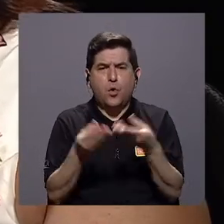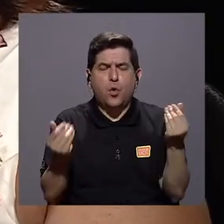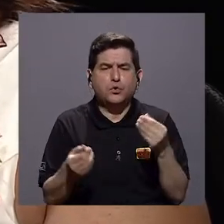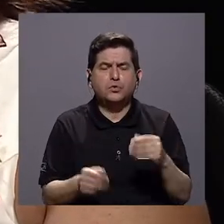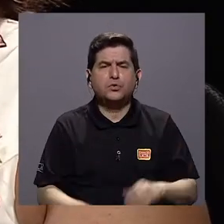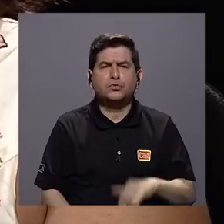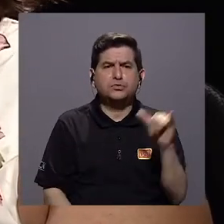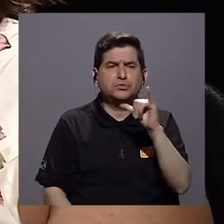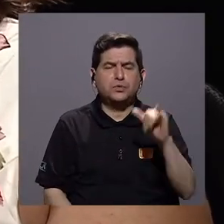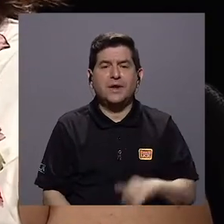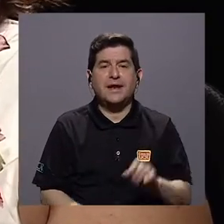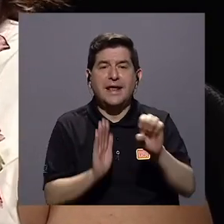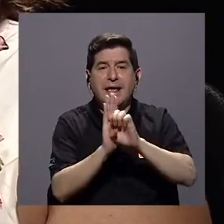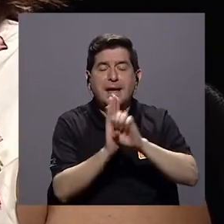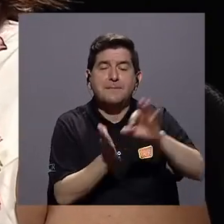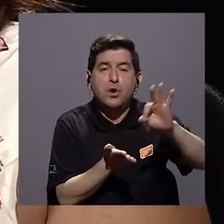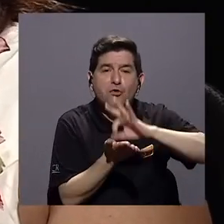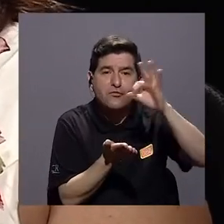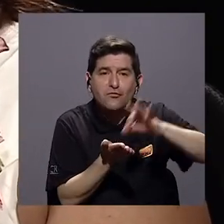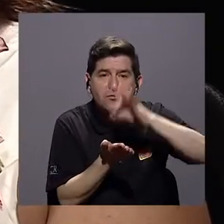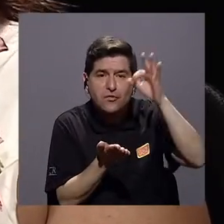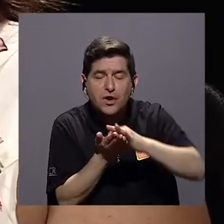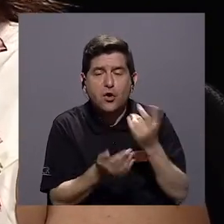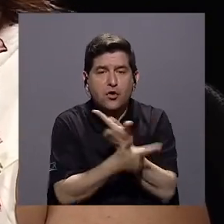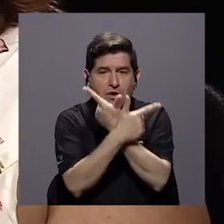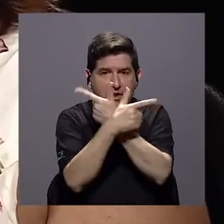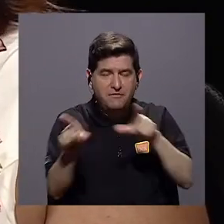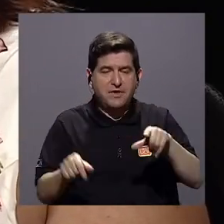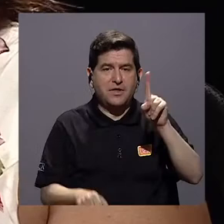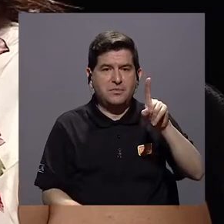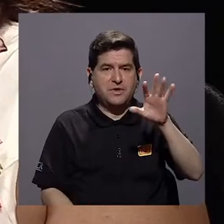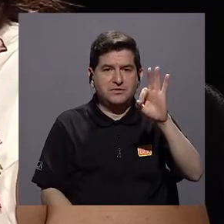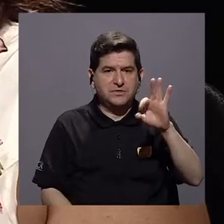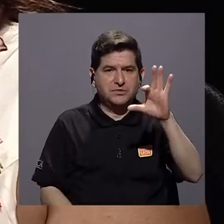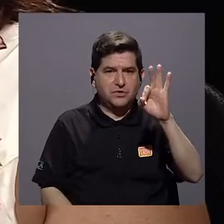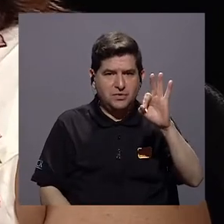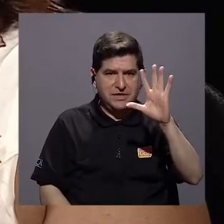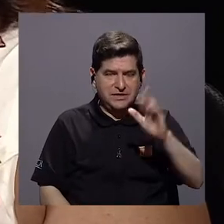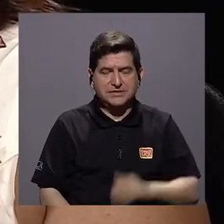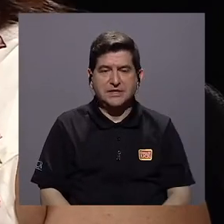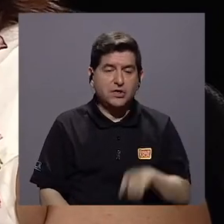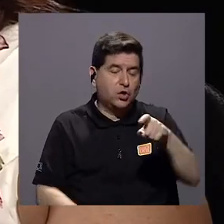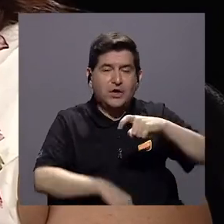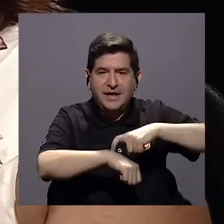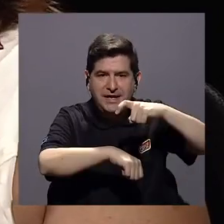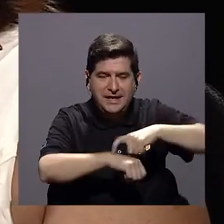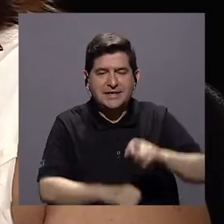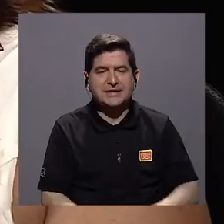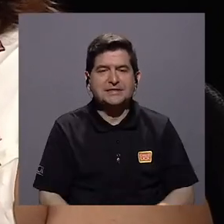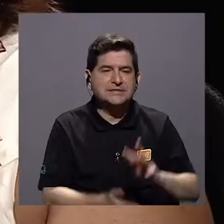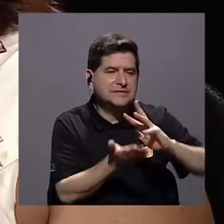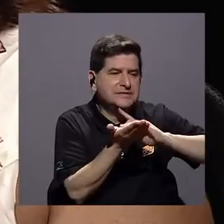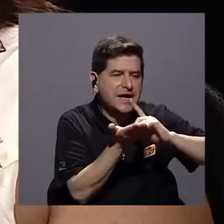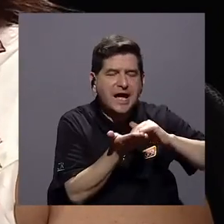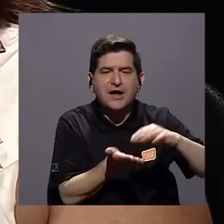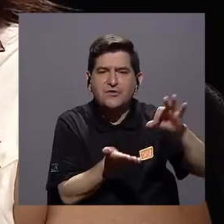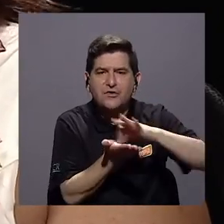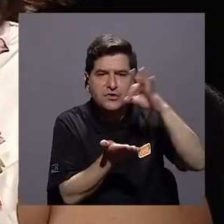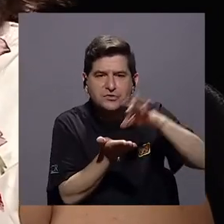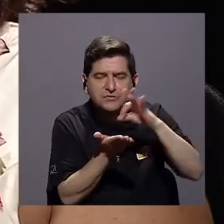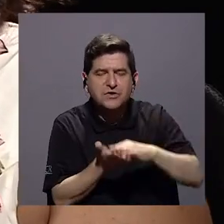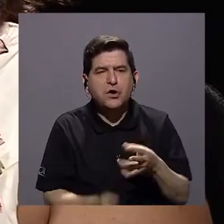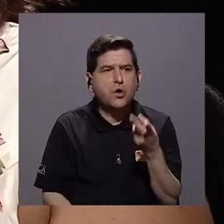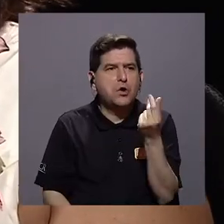productos similares, como el frijol, que fue liberado en el 95, en aquel entonces el arroz y los frijoles tenían